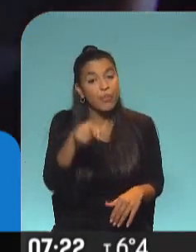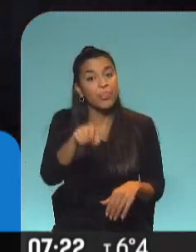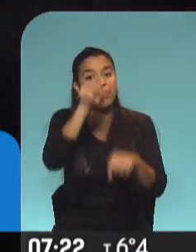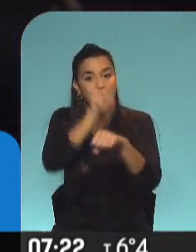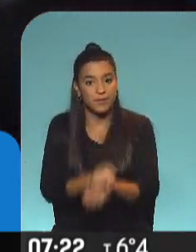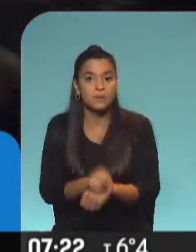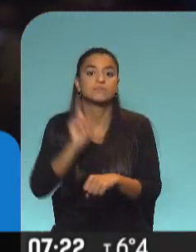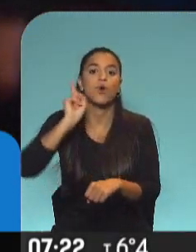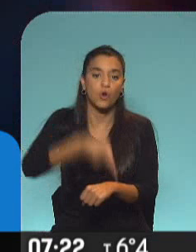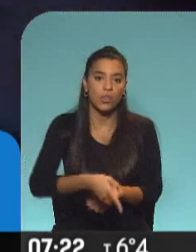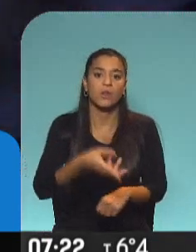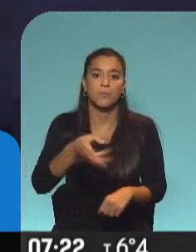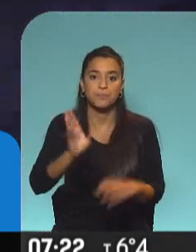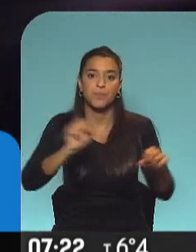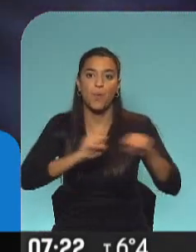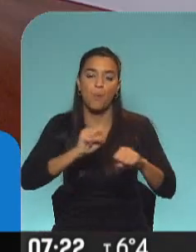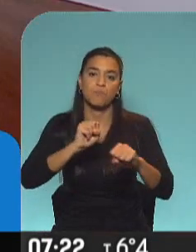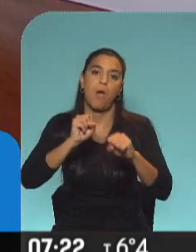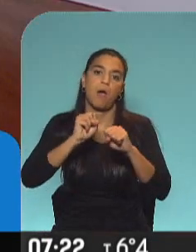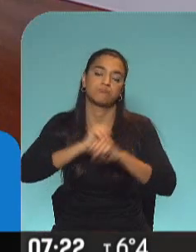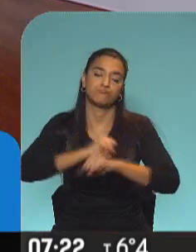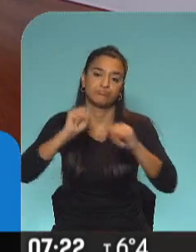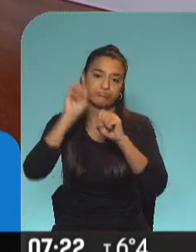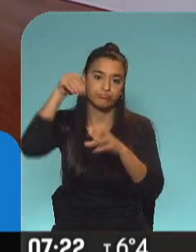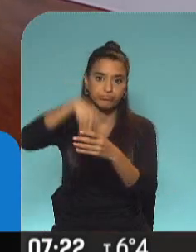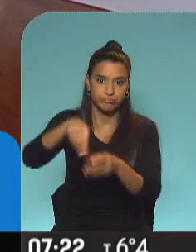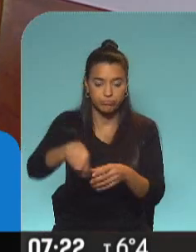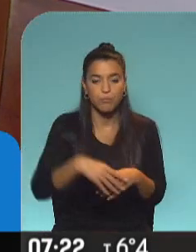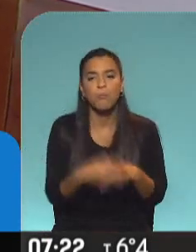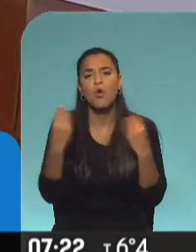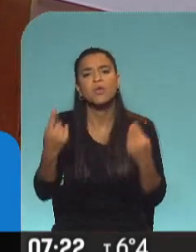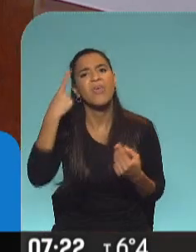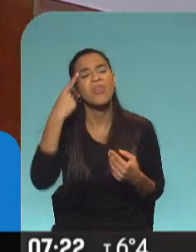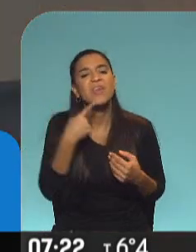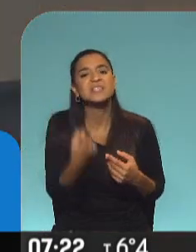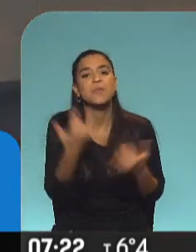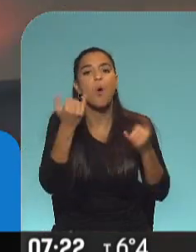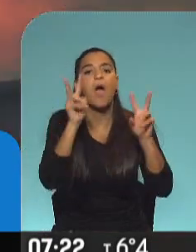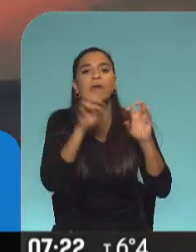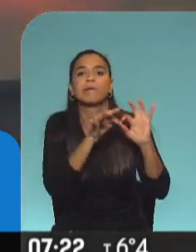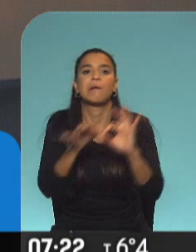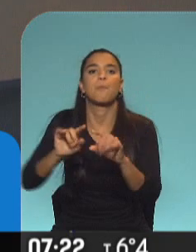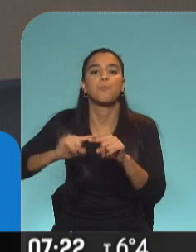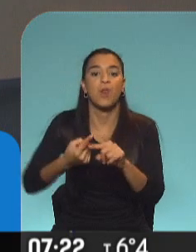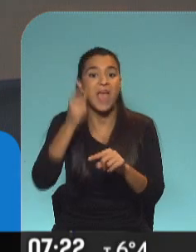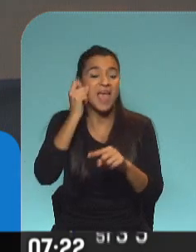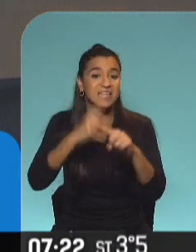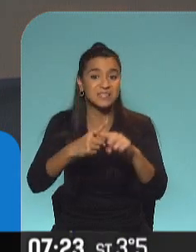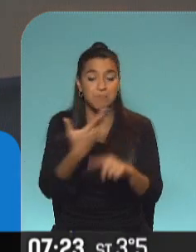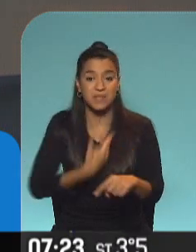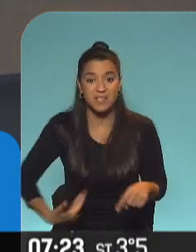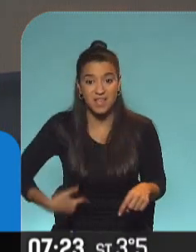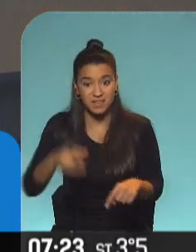detenido ordenó que fueran a colocar la bomba. ¿Por qué decimos que hay consideraciones políticas? Porque la expresidenta de la Nación hace